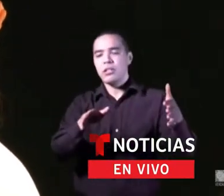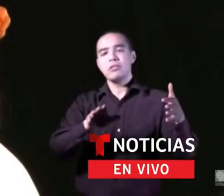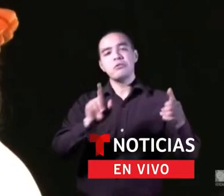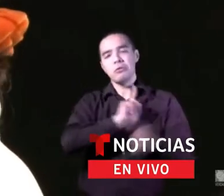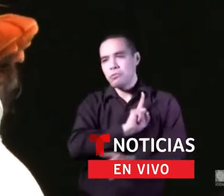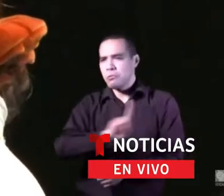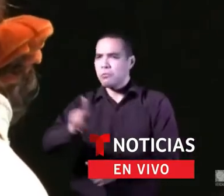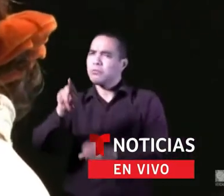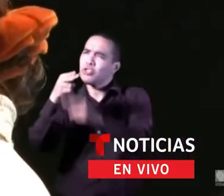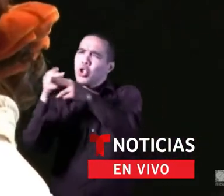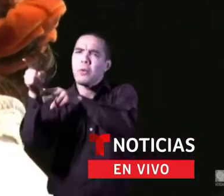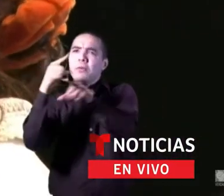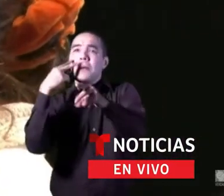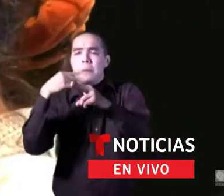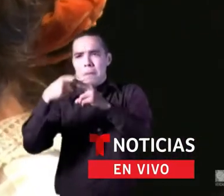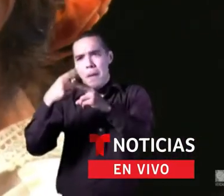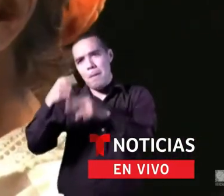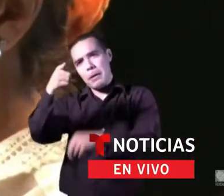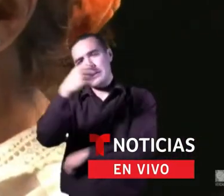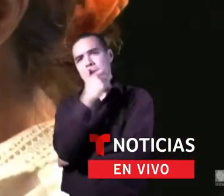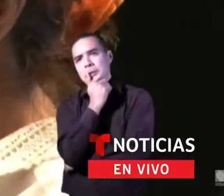los seres humanos